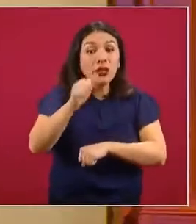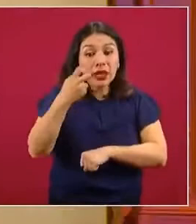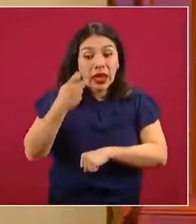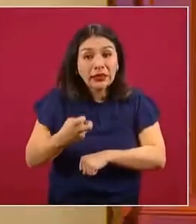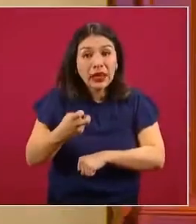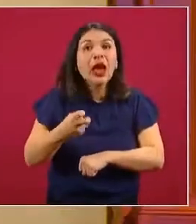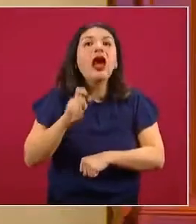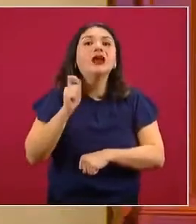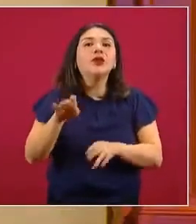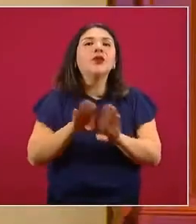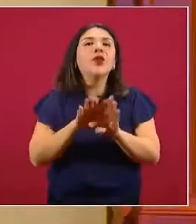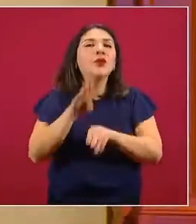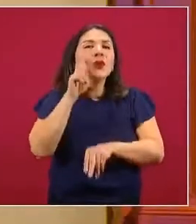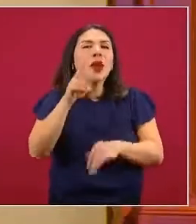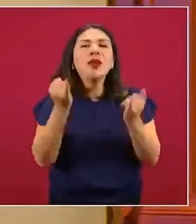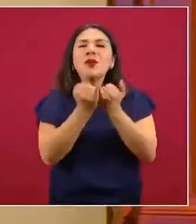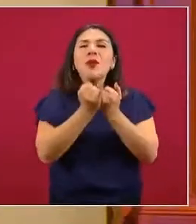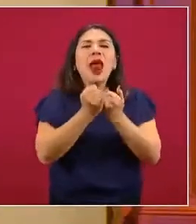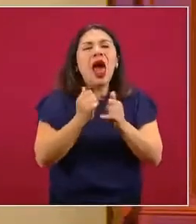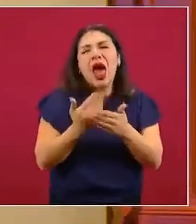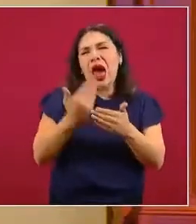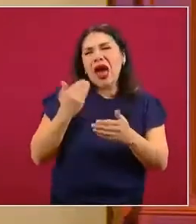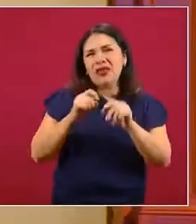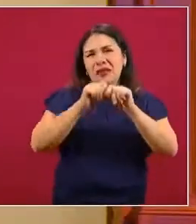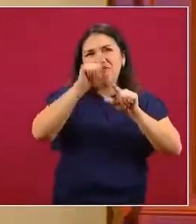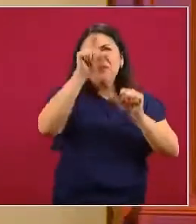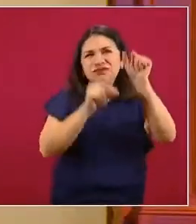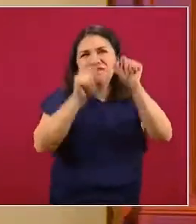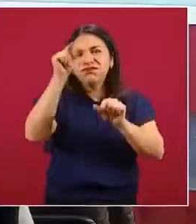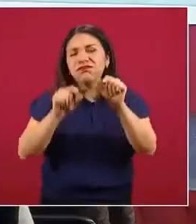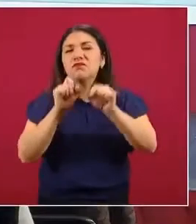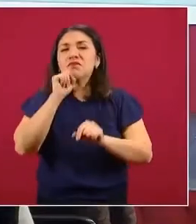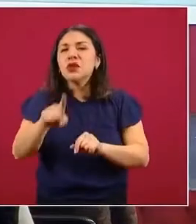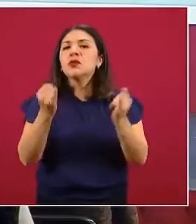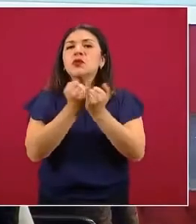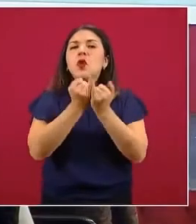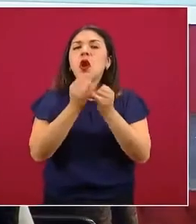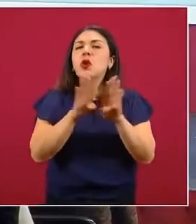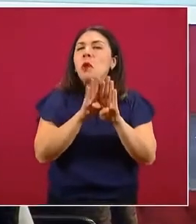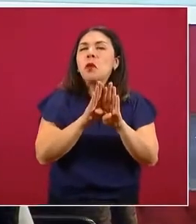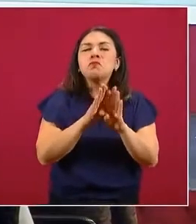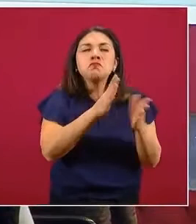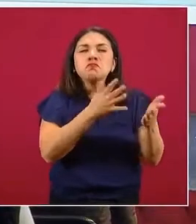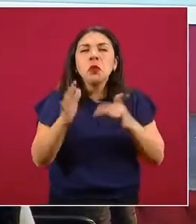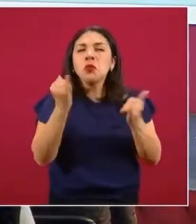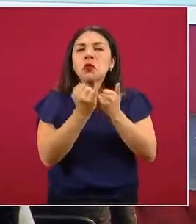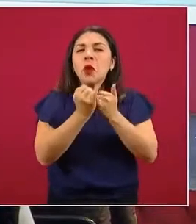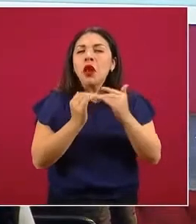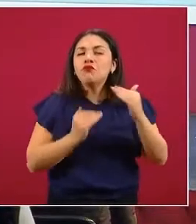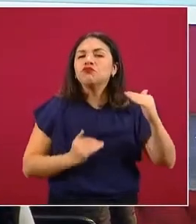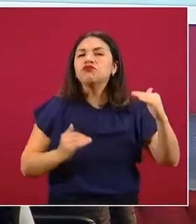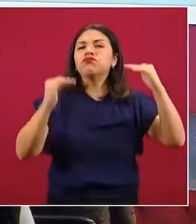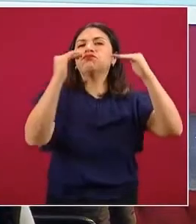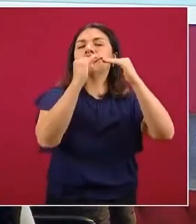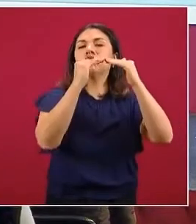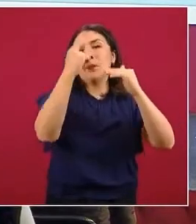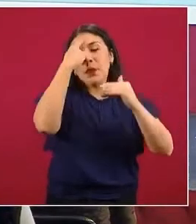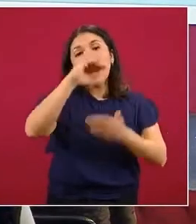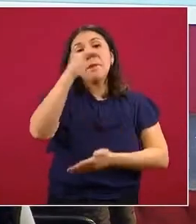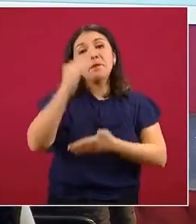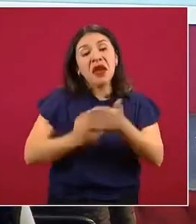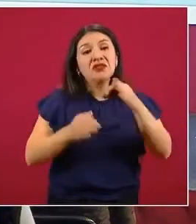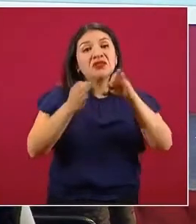como lo veíamos también un poco en la gráfica anterior, pone ese punto más o menos a la altura de